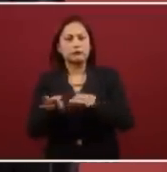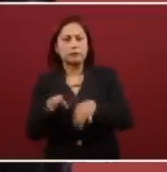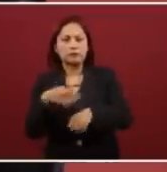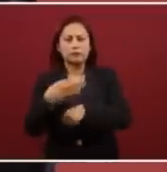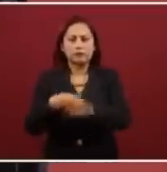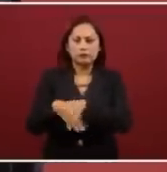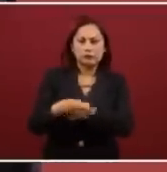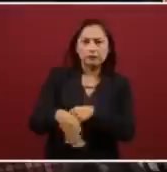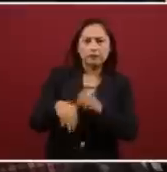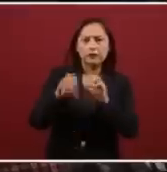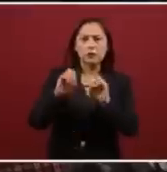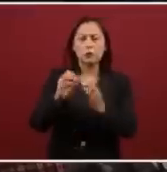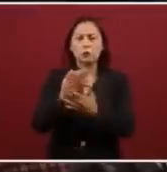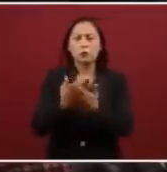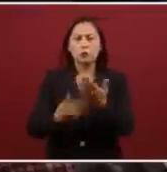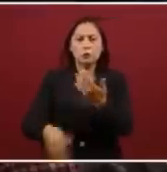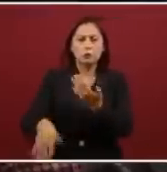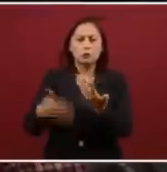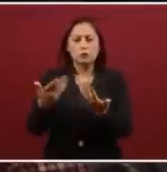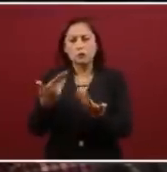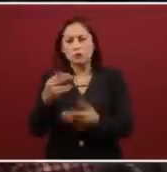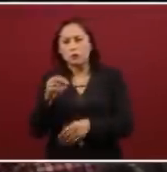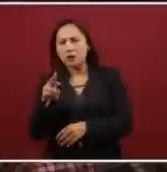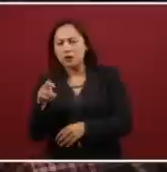honorarios, sino que